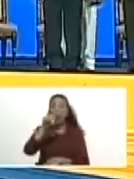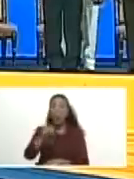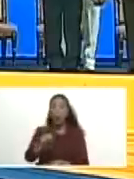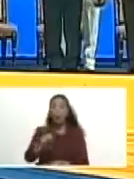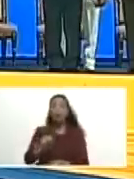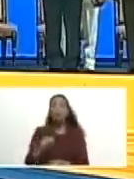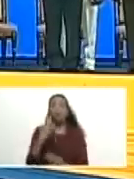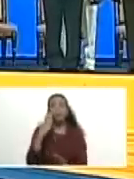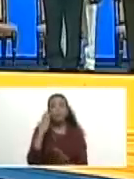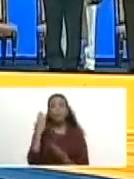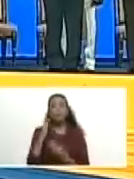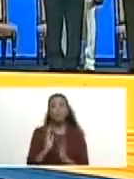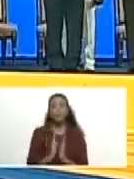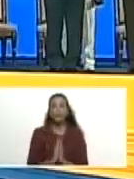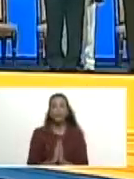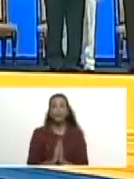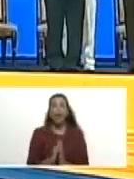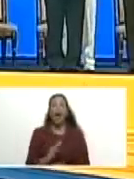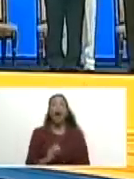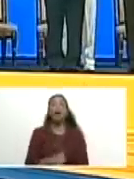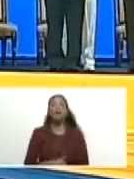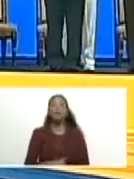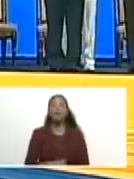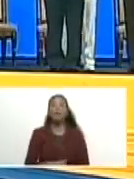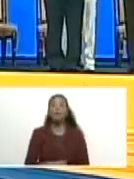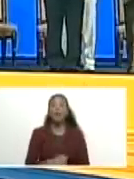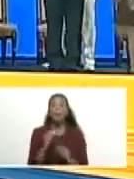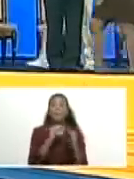A la jerarquía de sargento mayor de tercera.